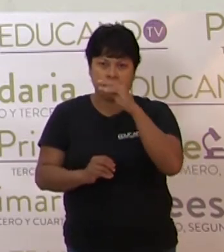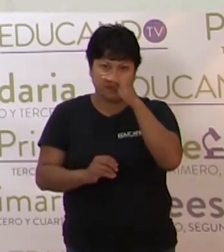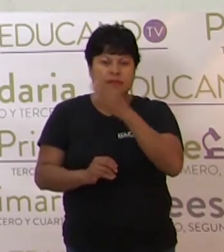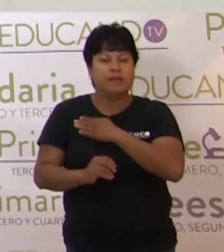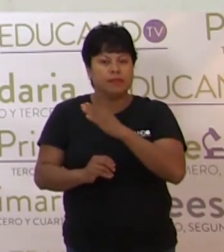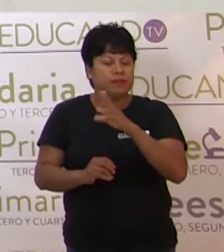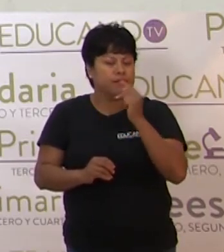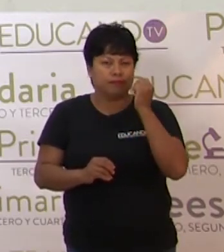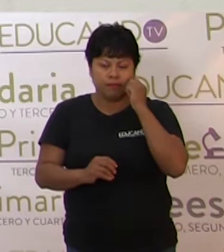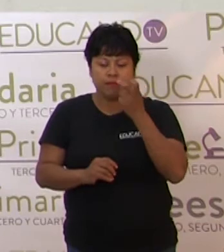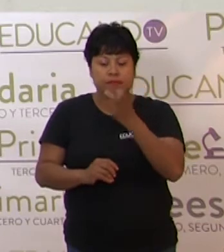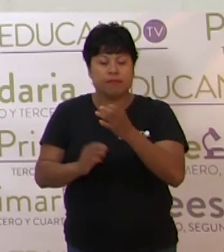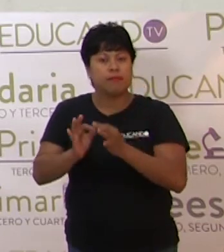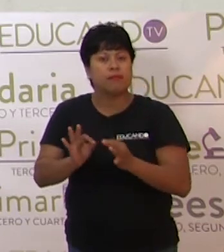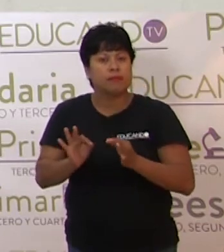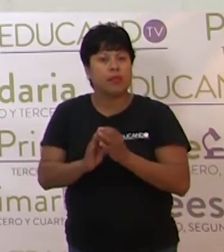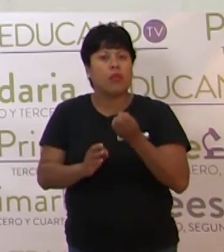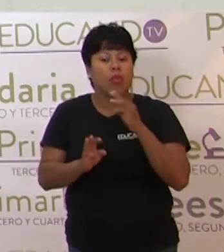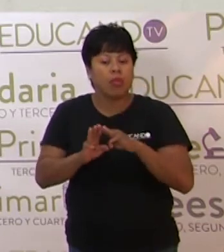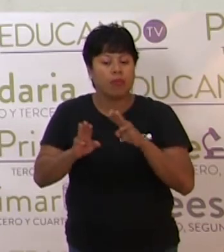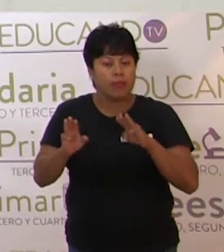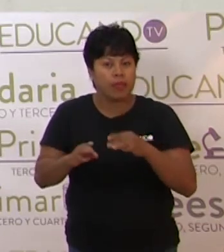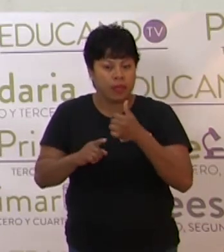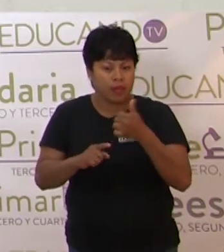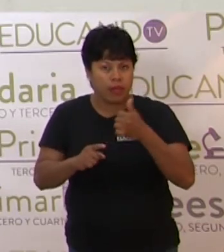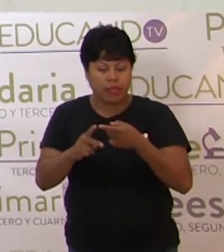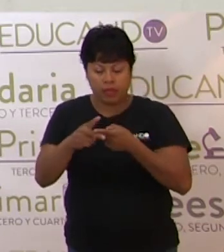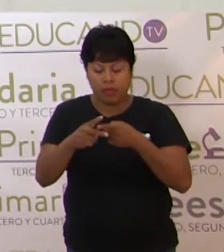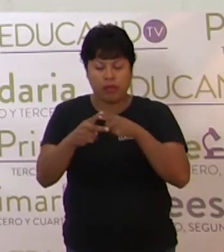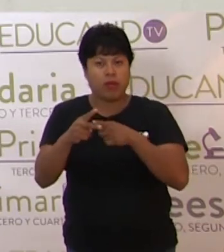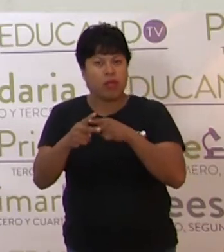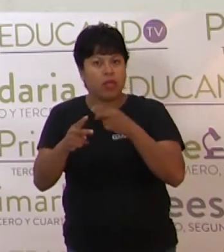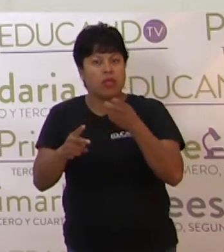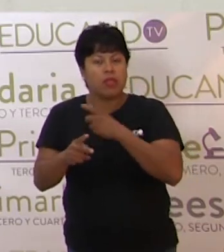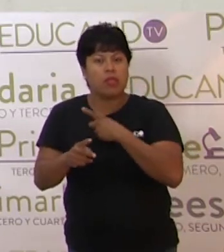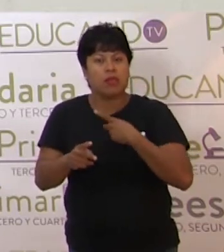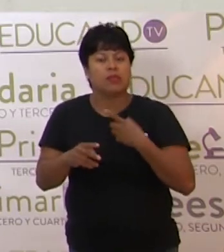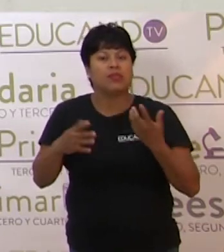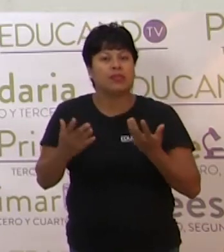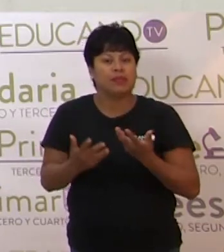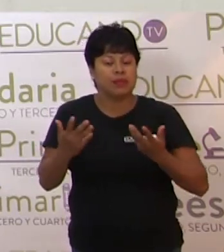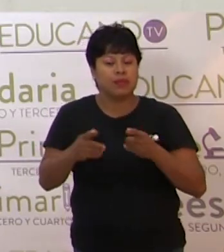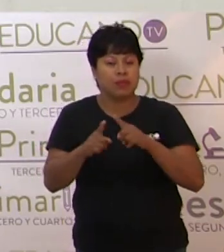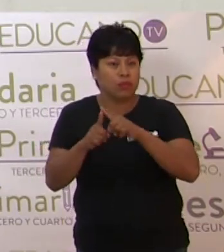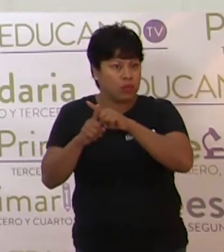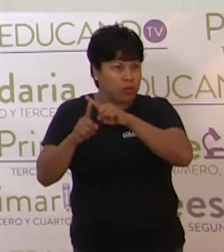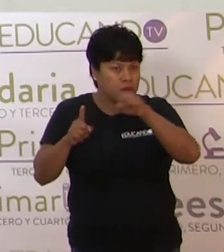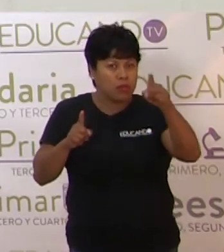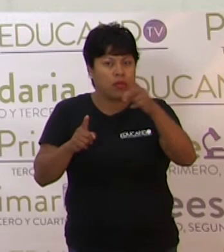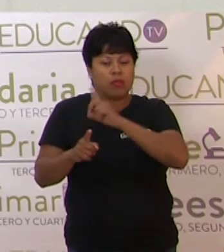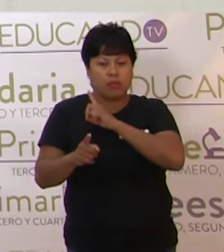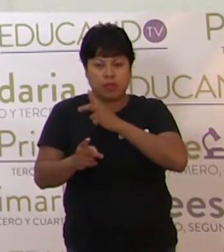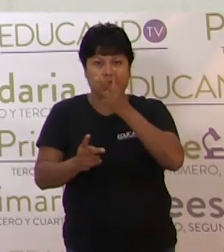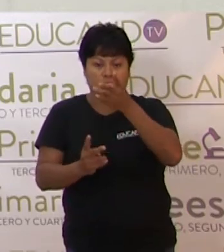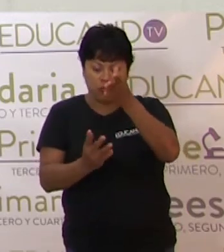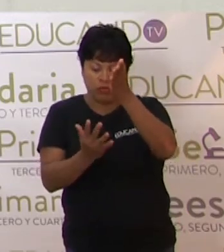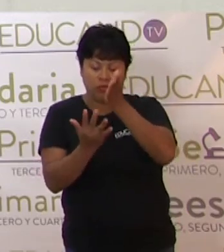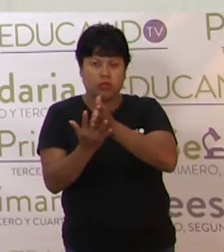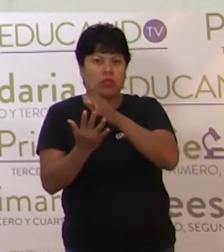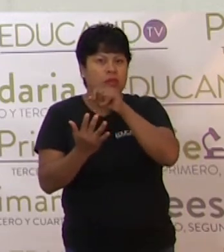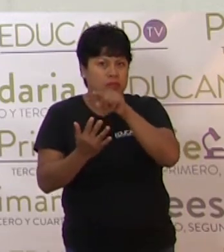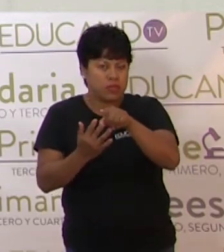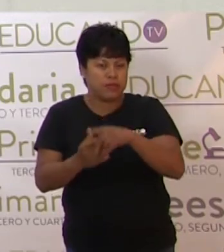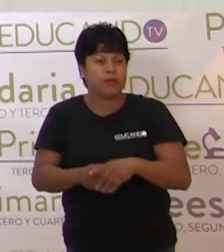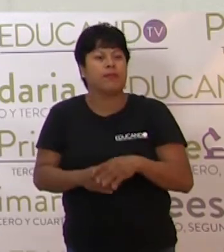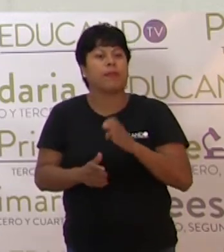importa lo importante aquí es cuánto mide cada uno de los ángulos y trazar una recta que los divide en dos ángulos del mismo